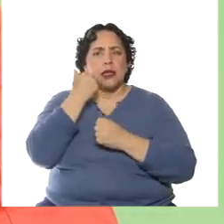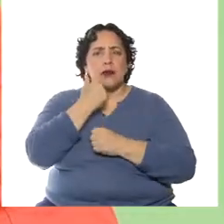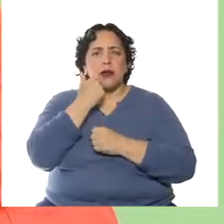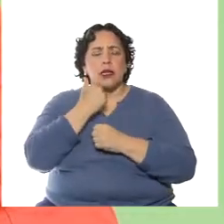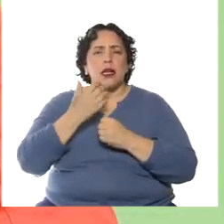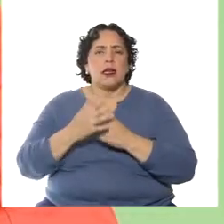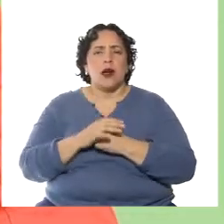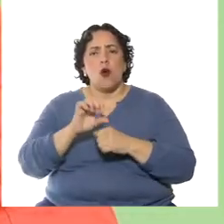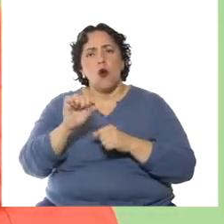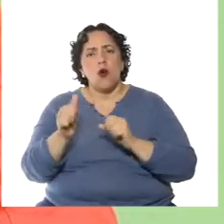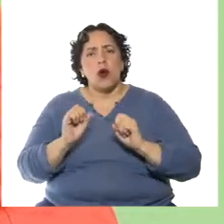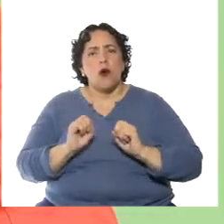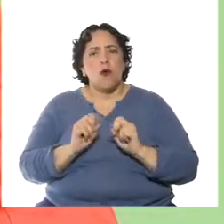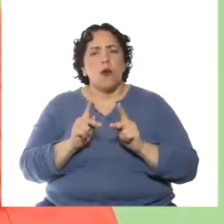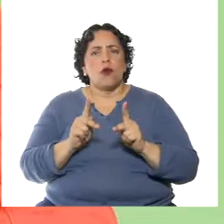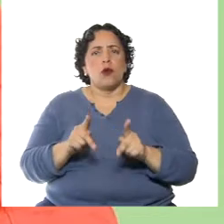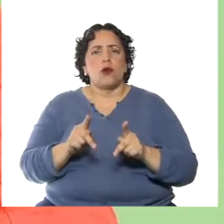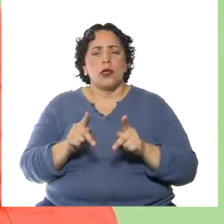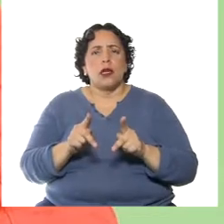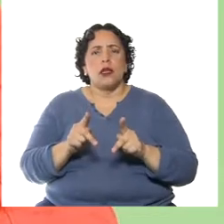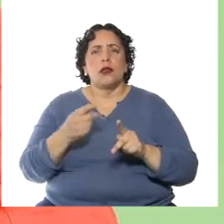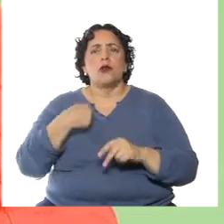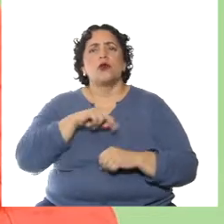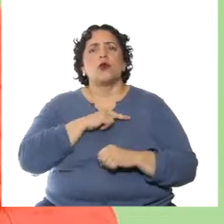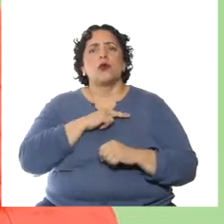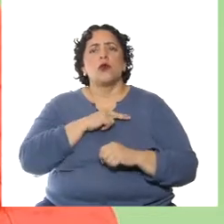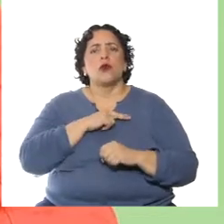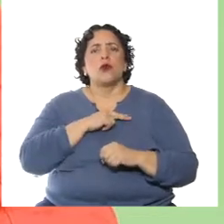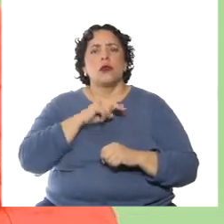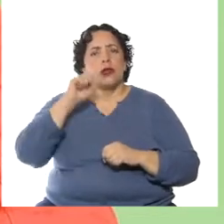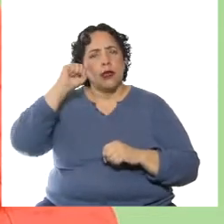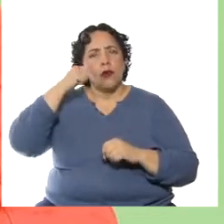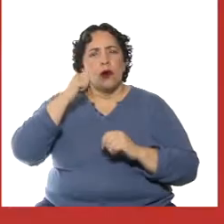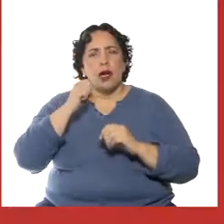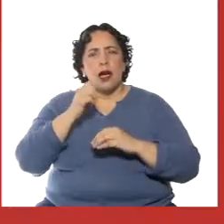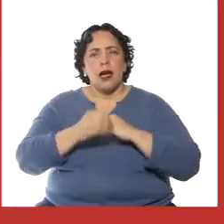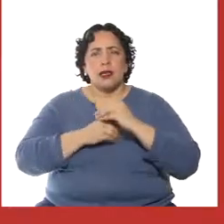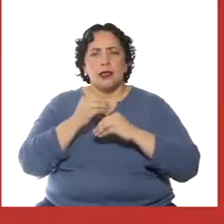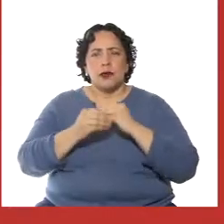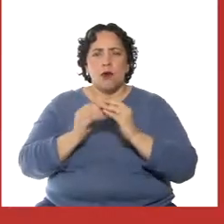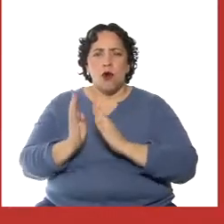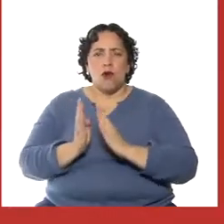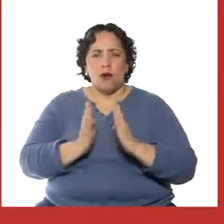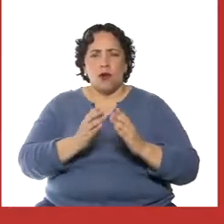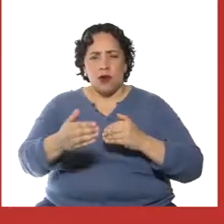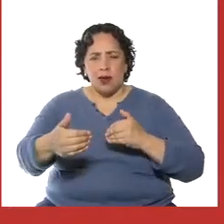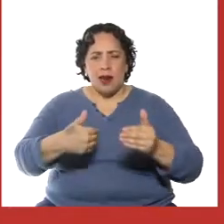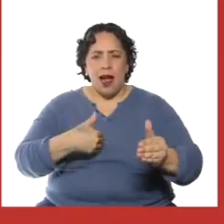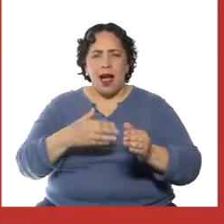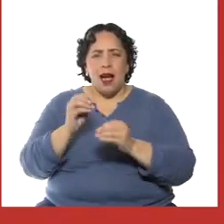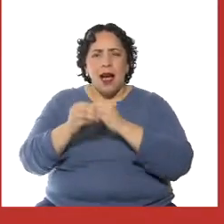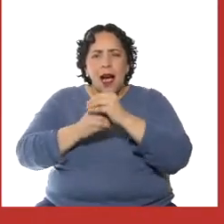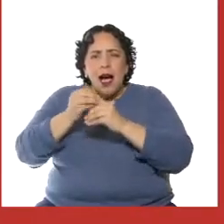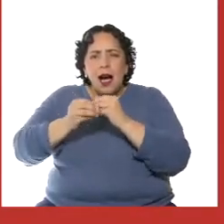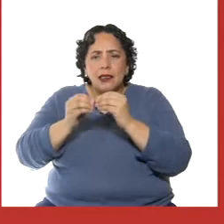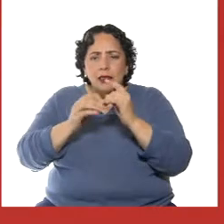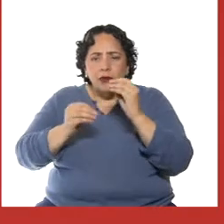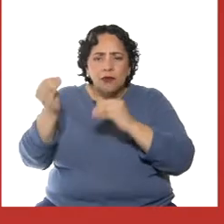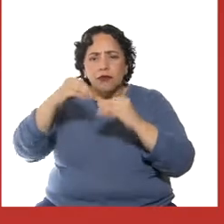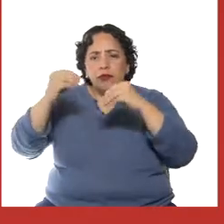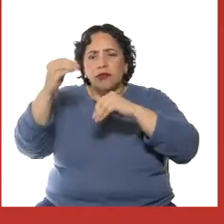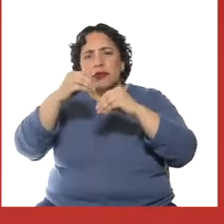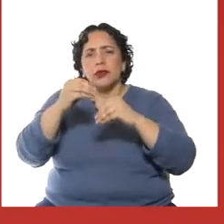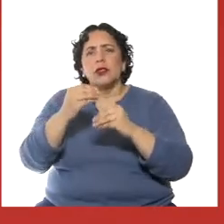en otras oportunidades nosotros trajimos este organizador, ¿se acuerdan? Que lo hicimos con cartón. Bueno, nada se bota,